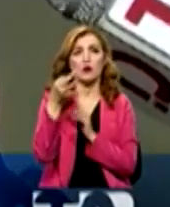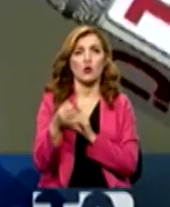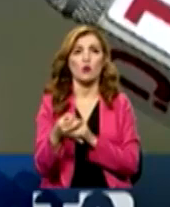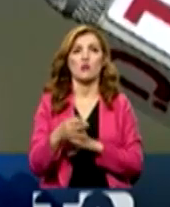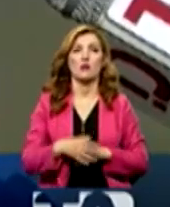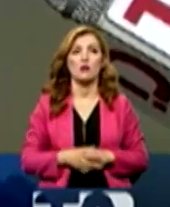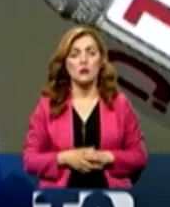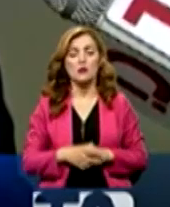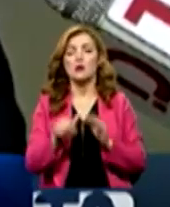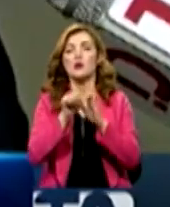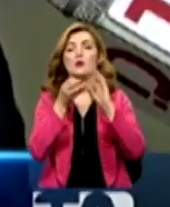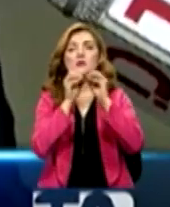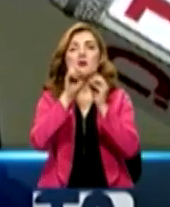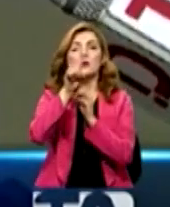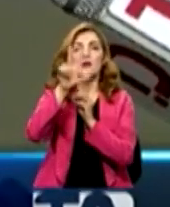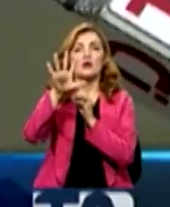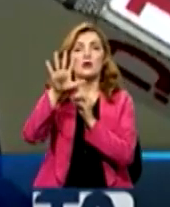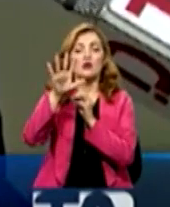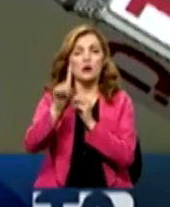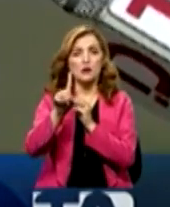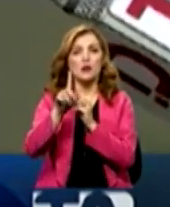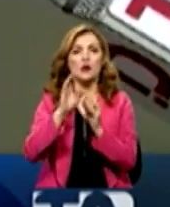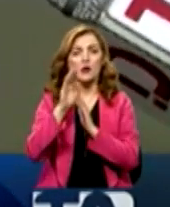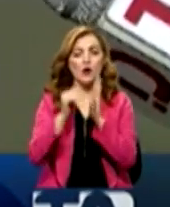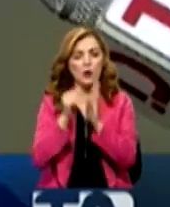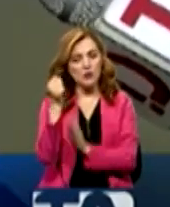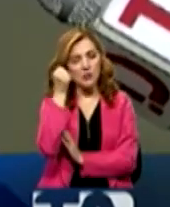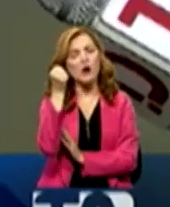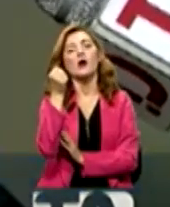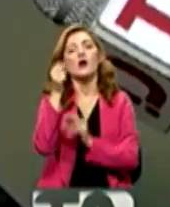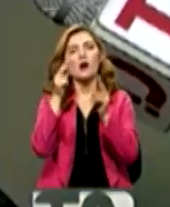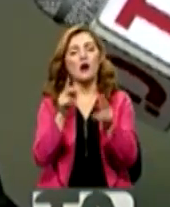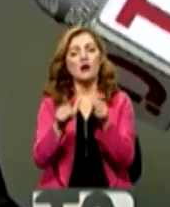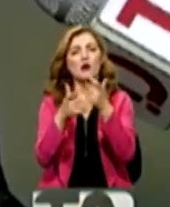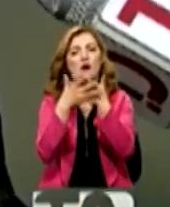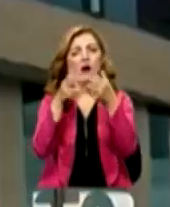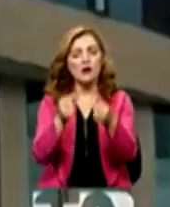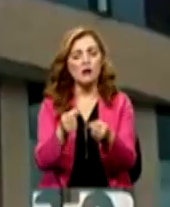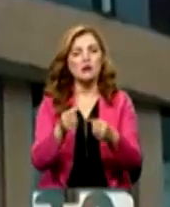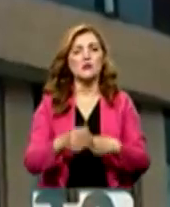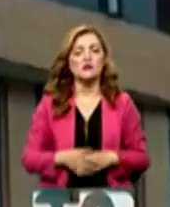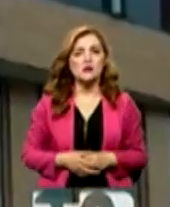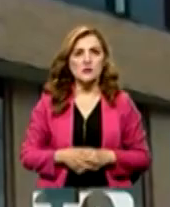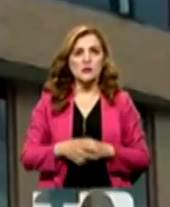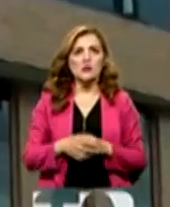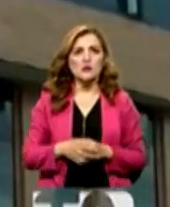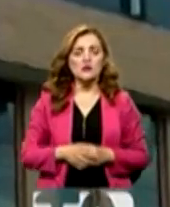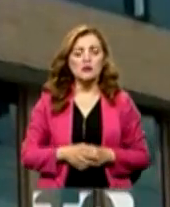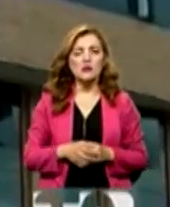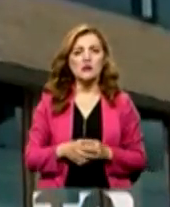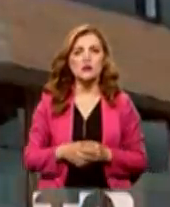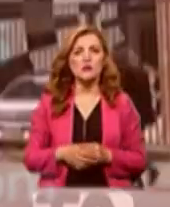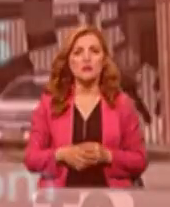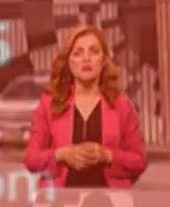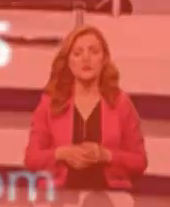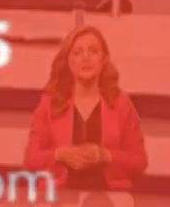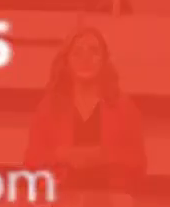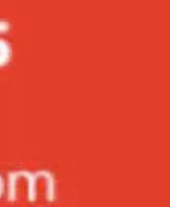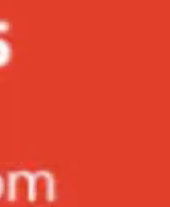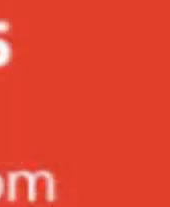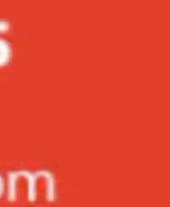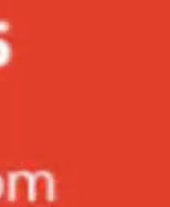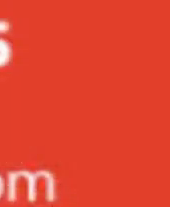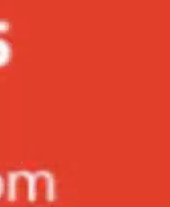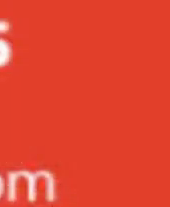penal, del artículo 151, hay una vulneración, un derecho humano a personas privadas de la libertad. En Cuenca, Iván Rodríguez, 24 horas.